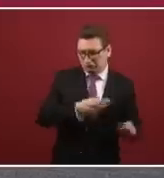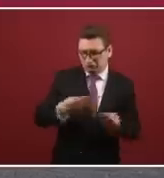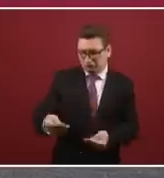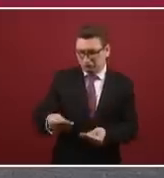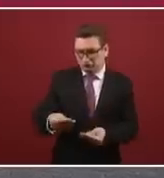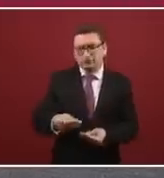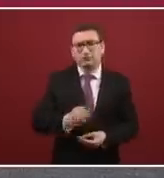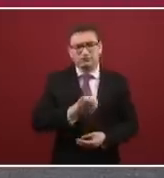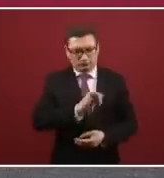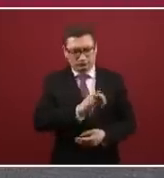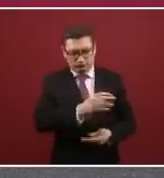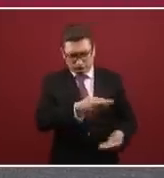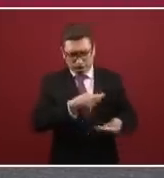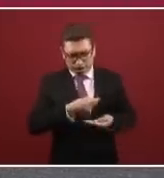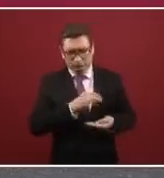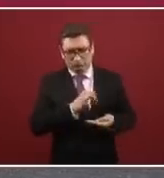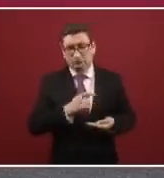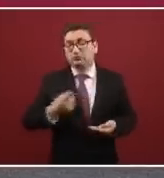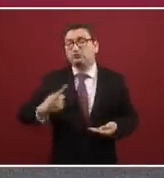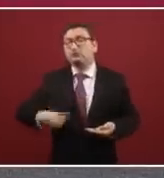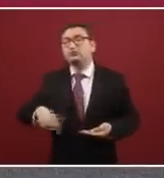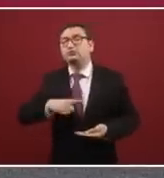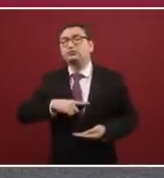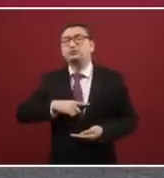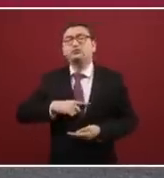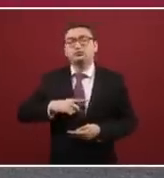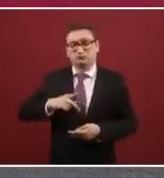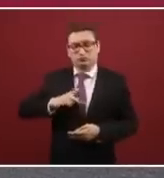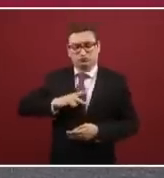propia información también.